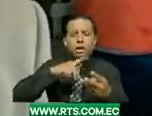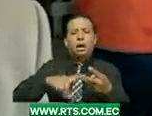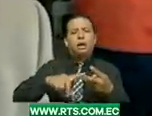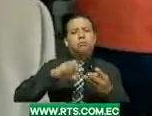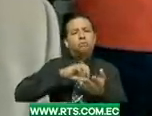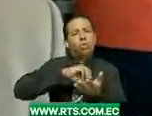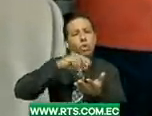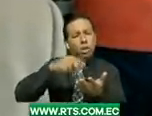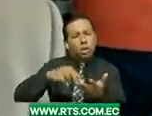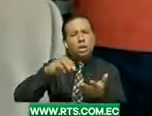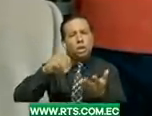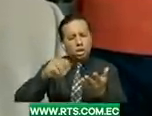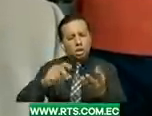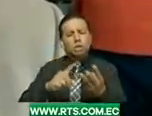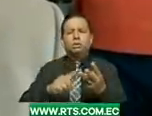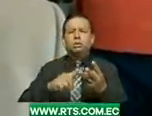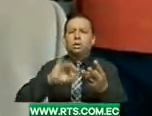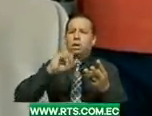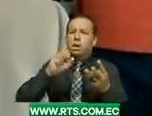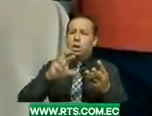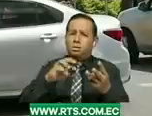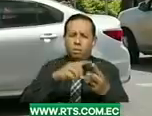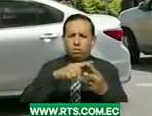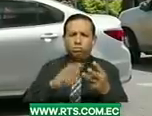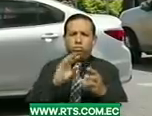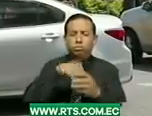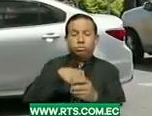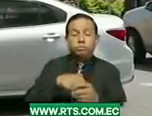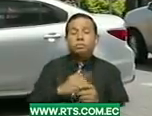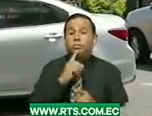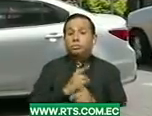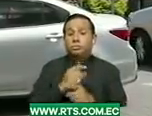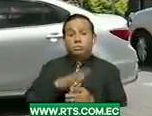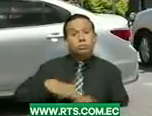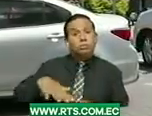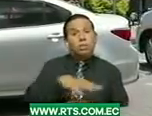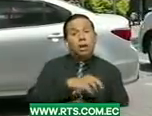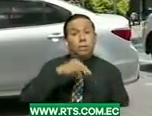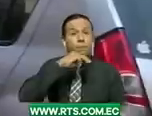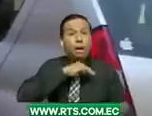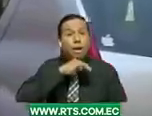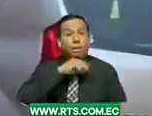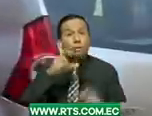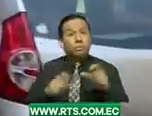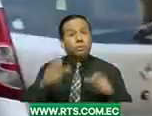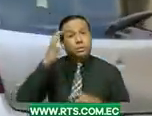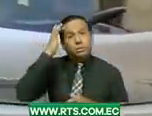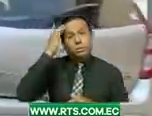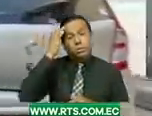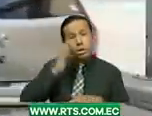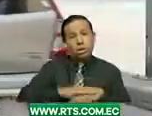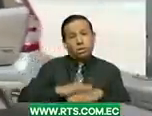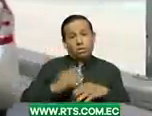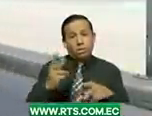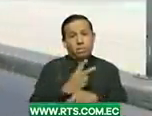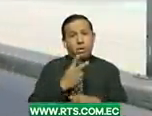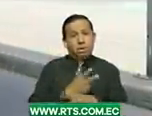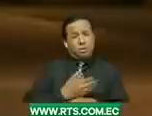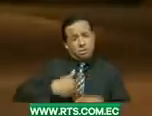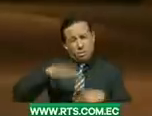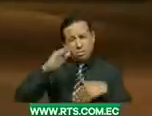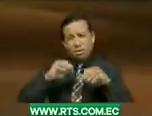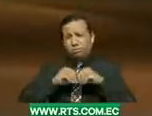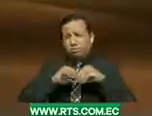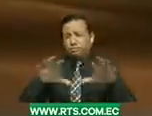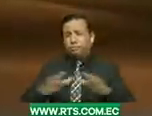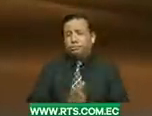adaptarlo seguramente con estas últimas incidencias, pues. En Manta hay preocupación por los últimos hechos delictivos. La población pide más control,